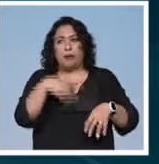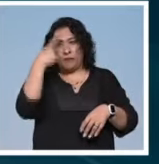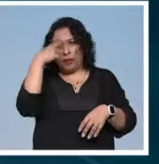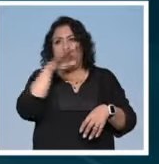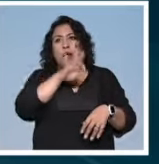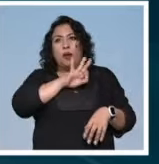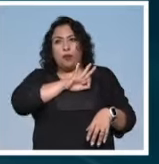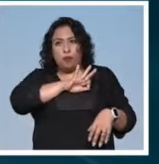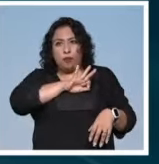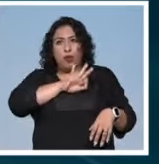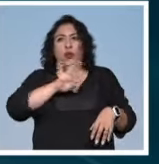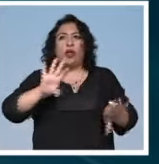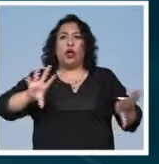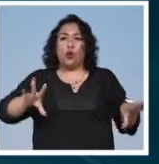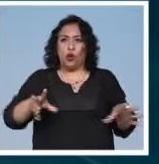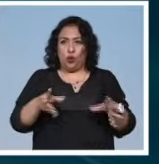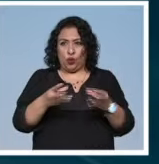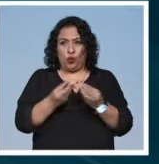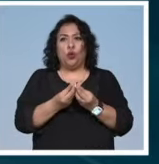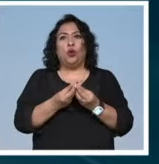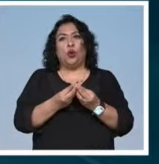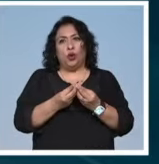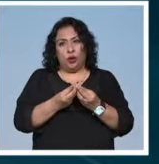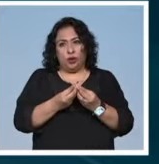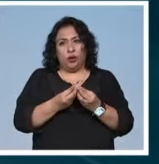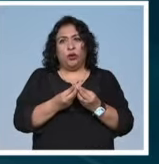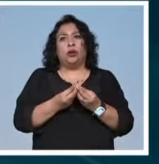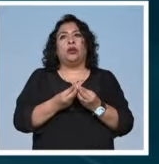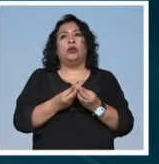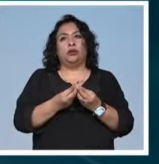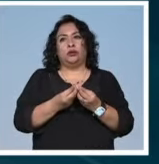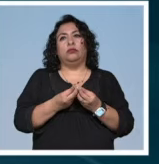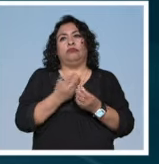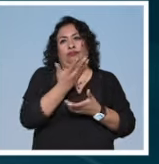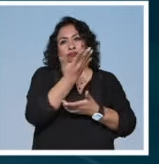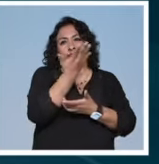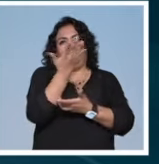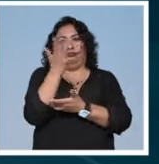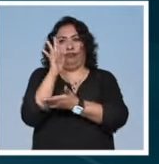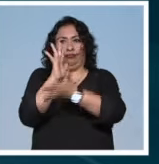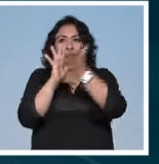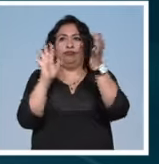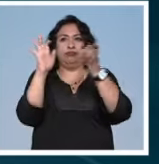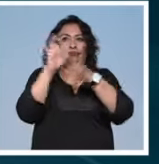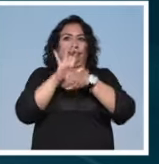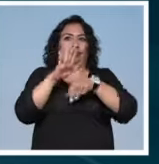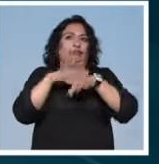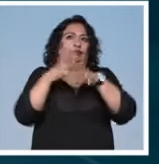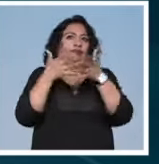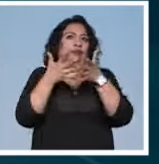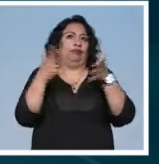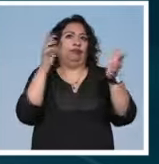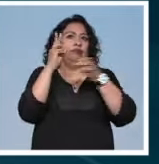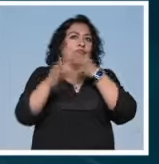lograr conformar el bosque cultural más grande del